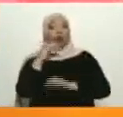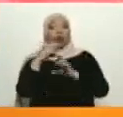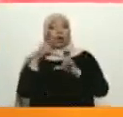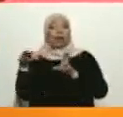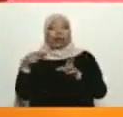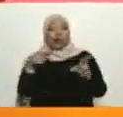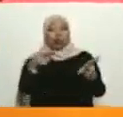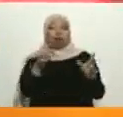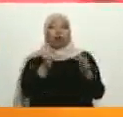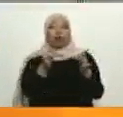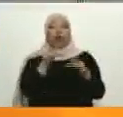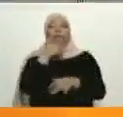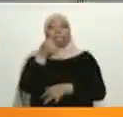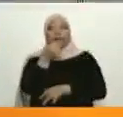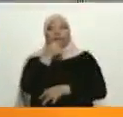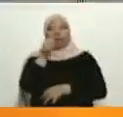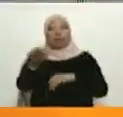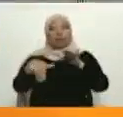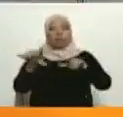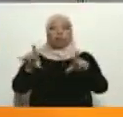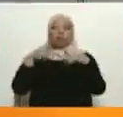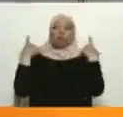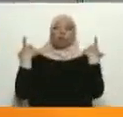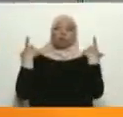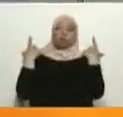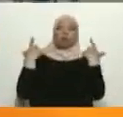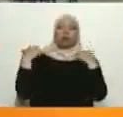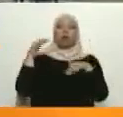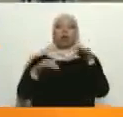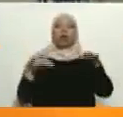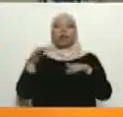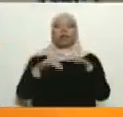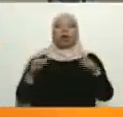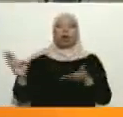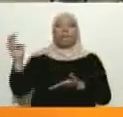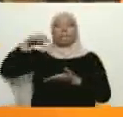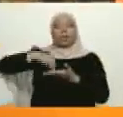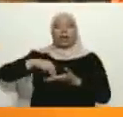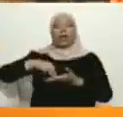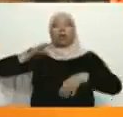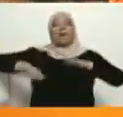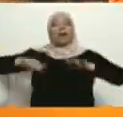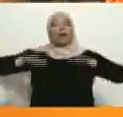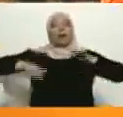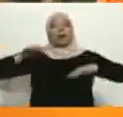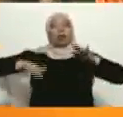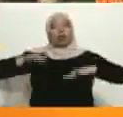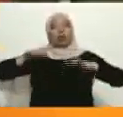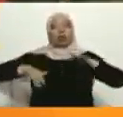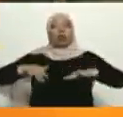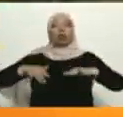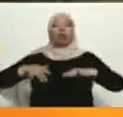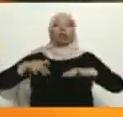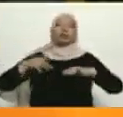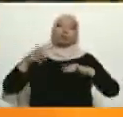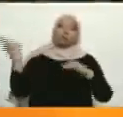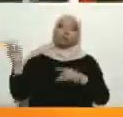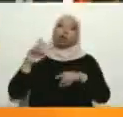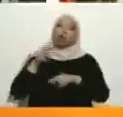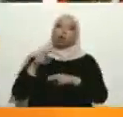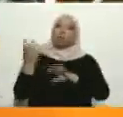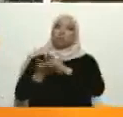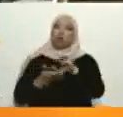por el sigsa que fueron a las playas de la guaira a las playas del Estado Miranda en higuerote y que fueron y vinieron sin